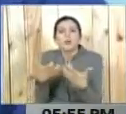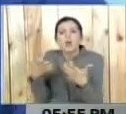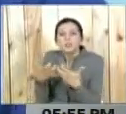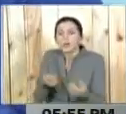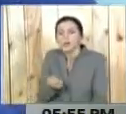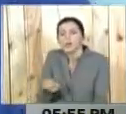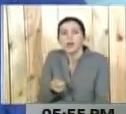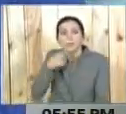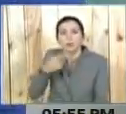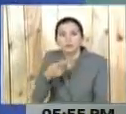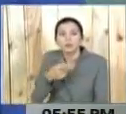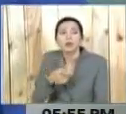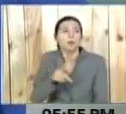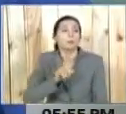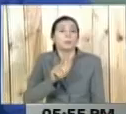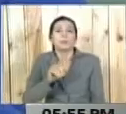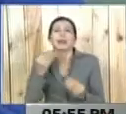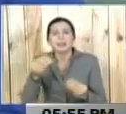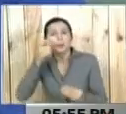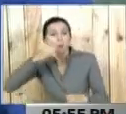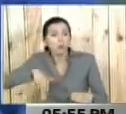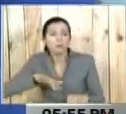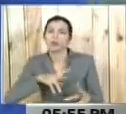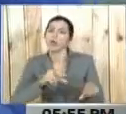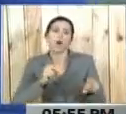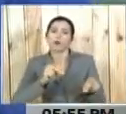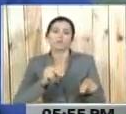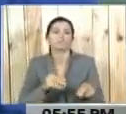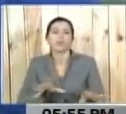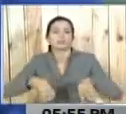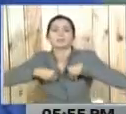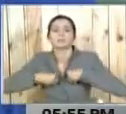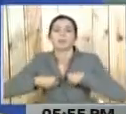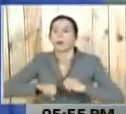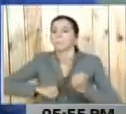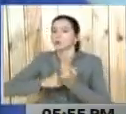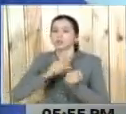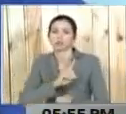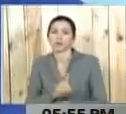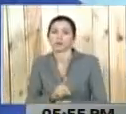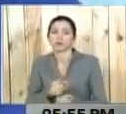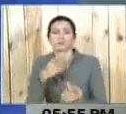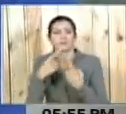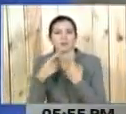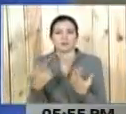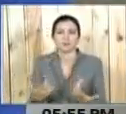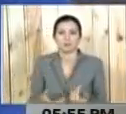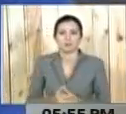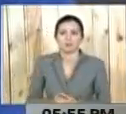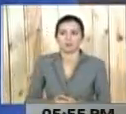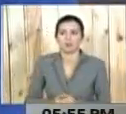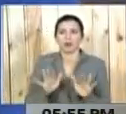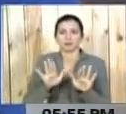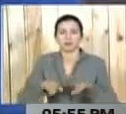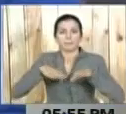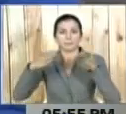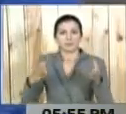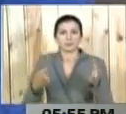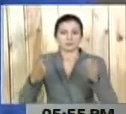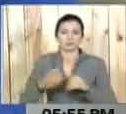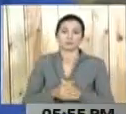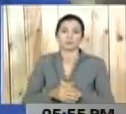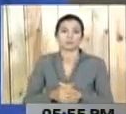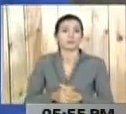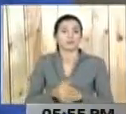que los venezolanos busquemos mecanismos alternativos de entendimiento, de acuerdo, como en efecto funciona esta mesa que se instala incluso